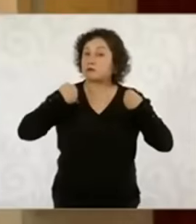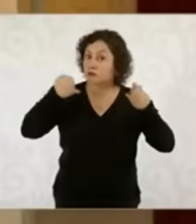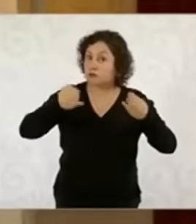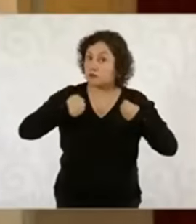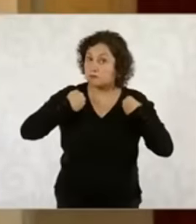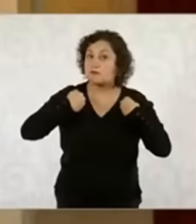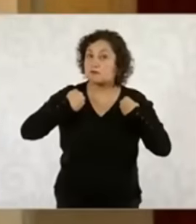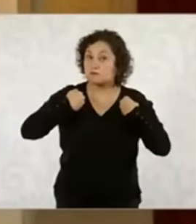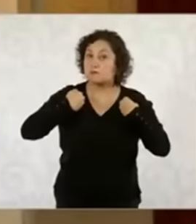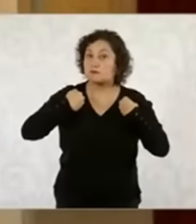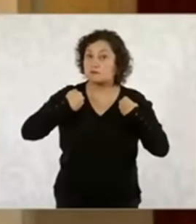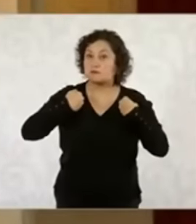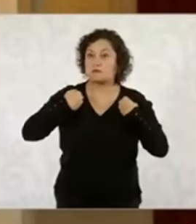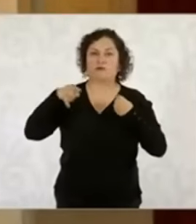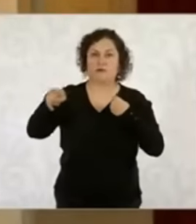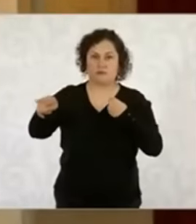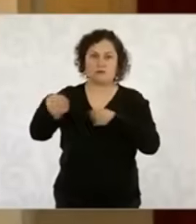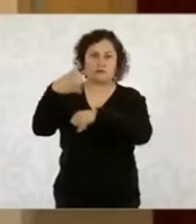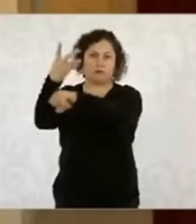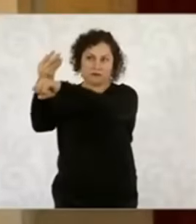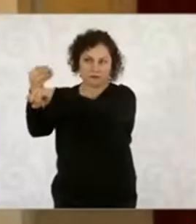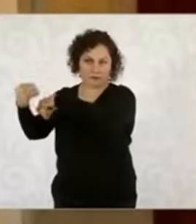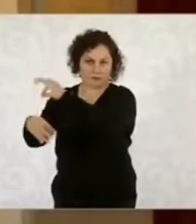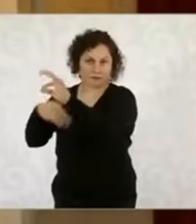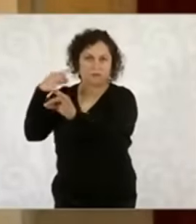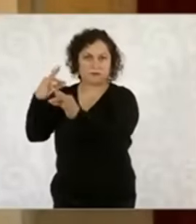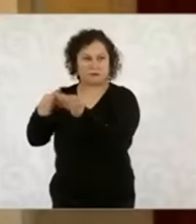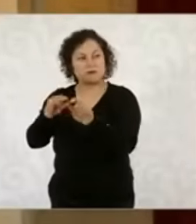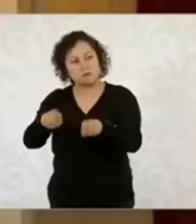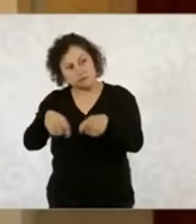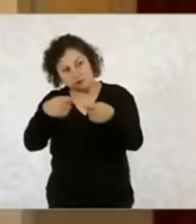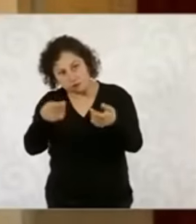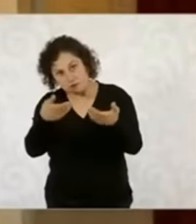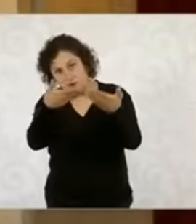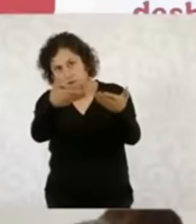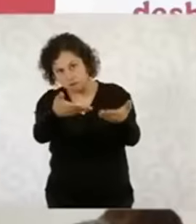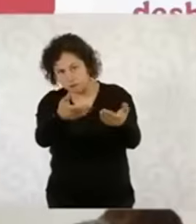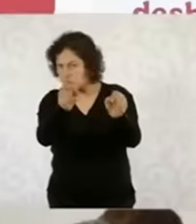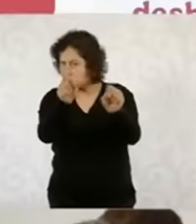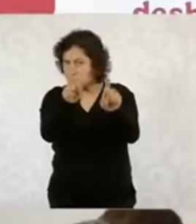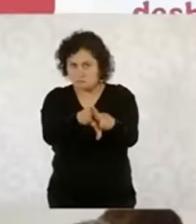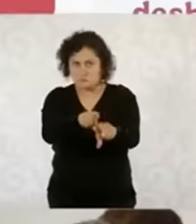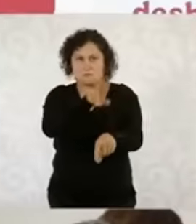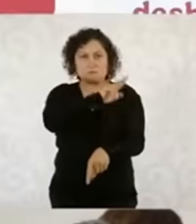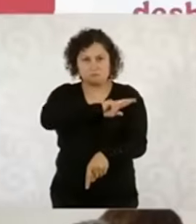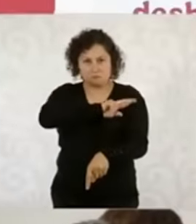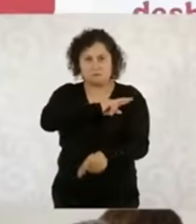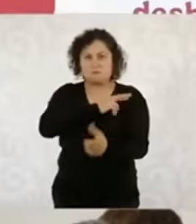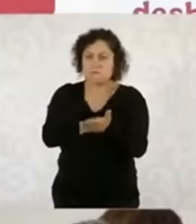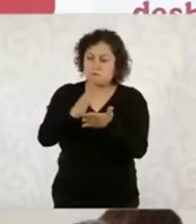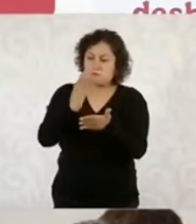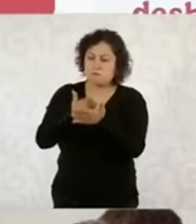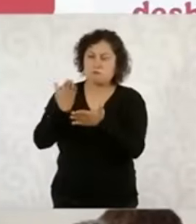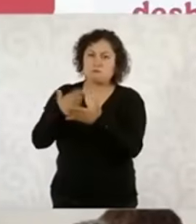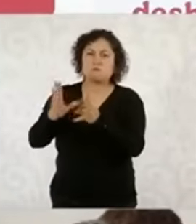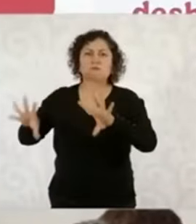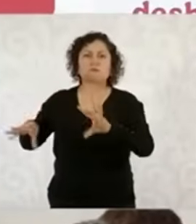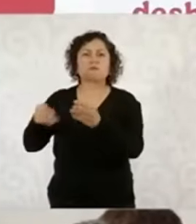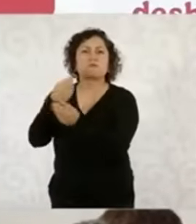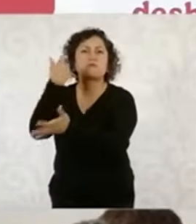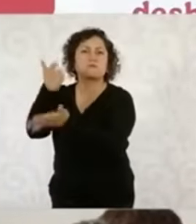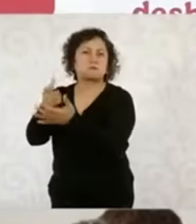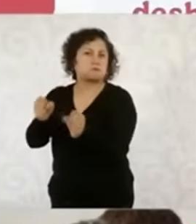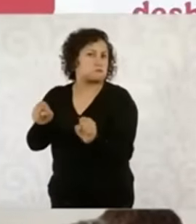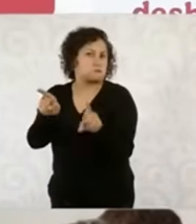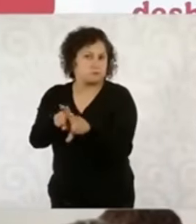ya rehabilitadas, dárselas en opción de renta con opción a compra, gente que tiene problemas de